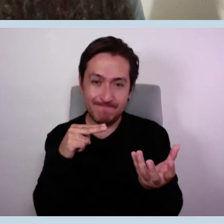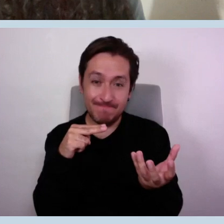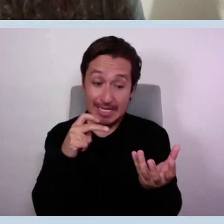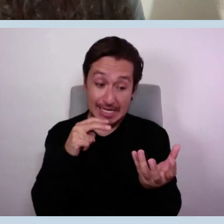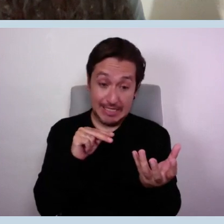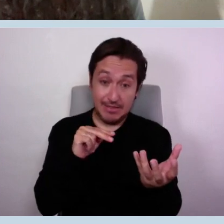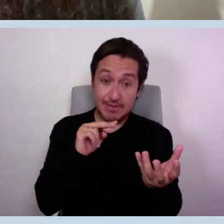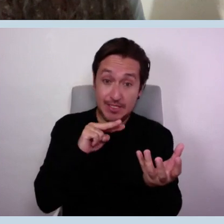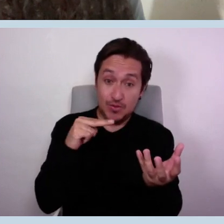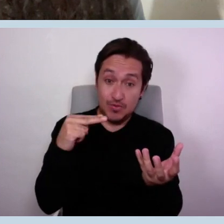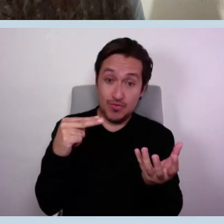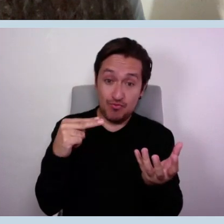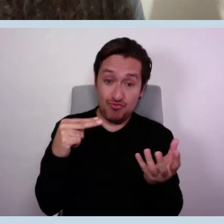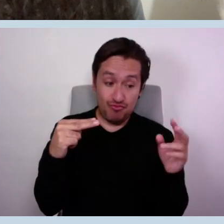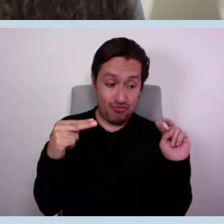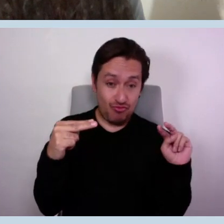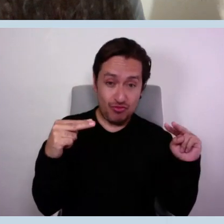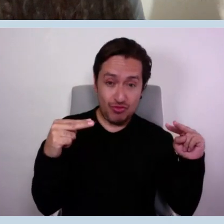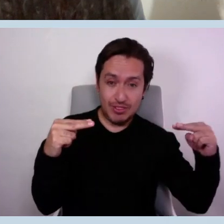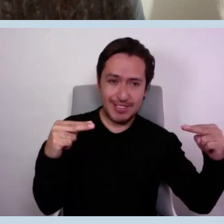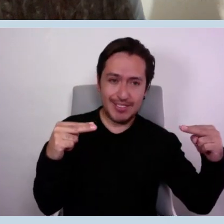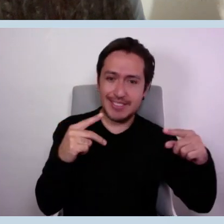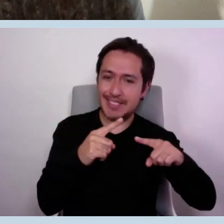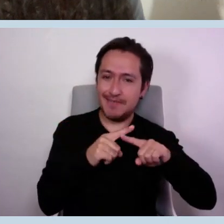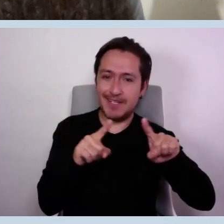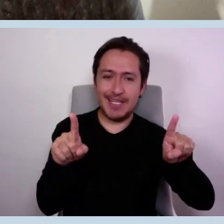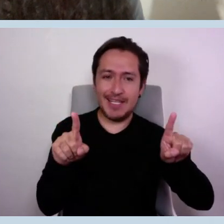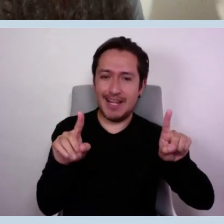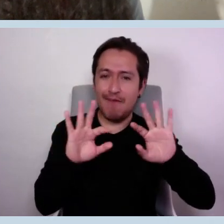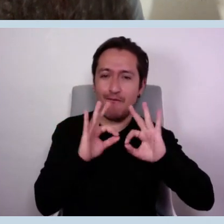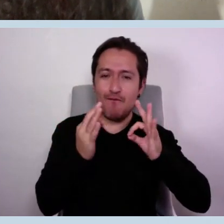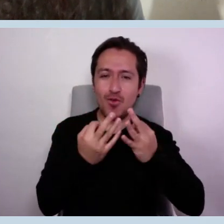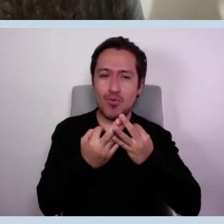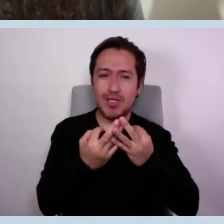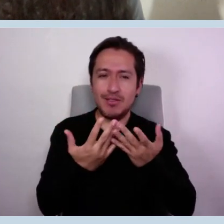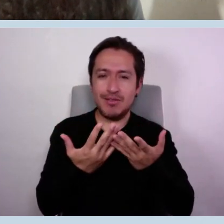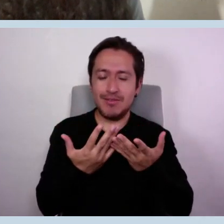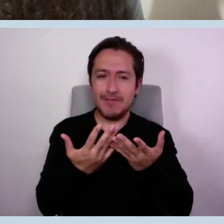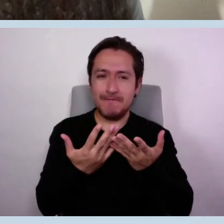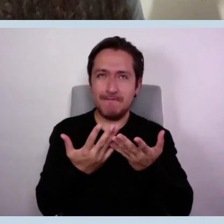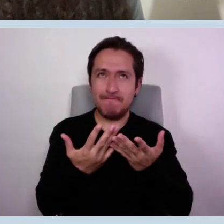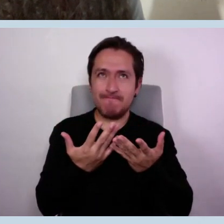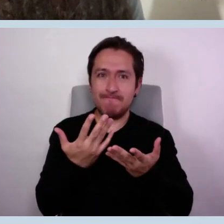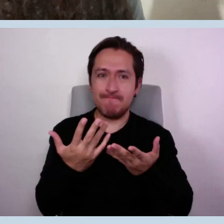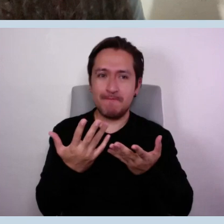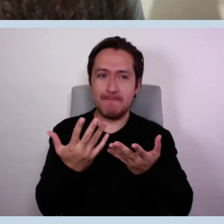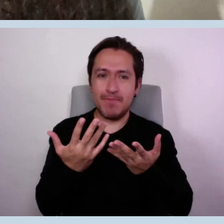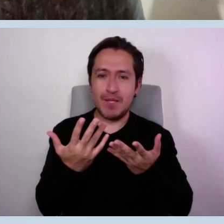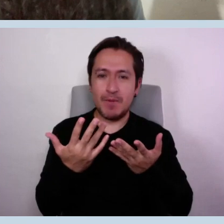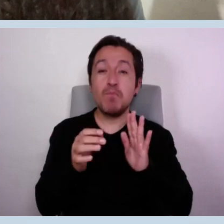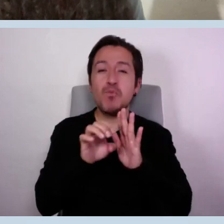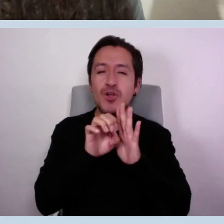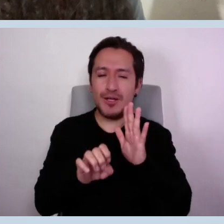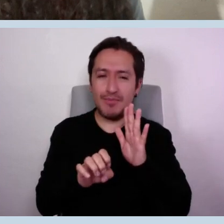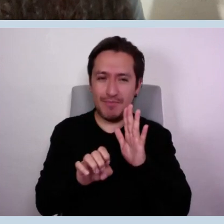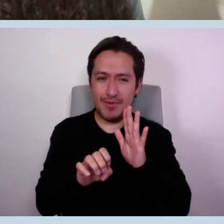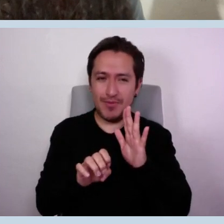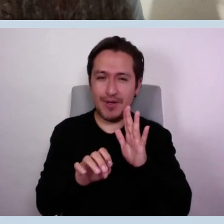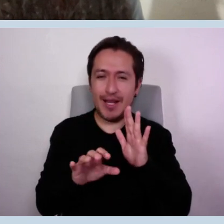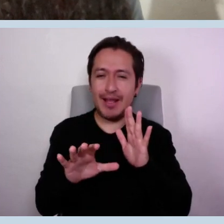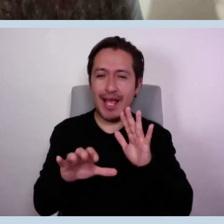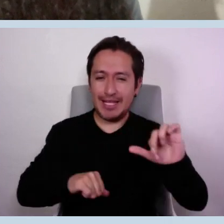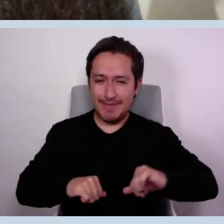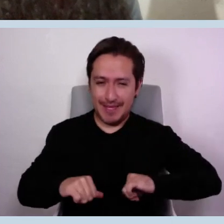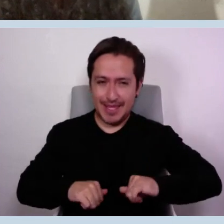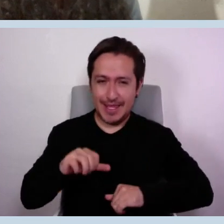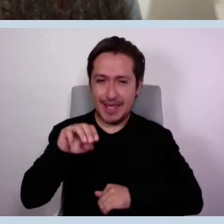desde las maneras en las que nos posicionamos no O sea hay hay un ejercicio de Mari bardet de en